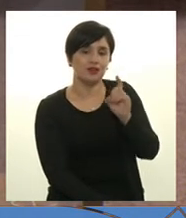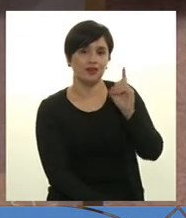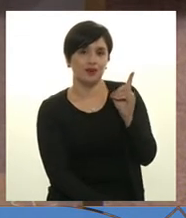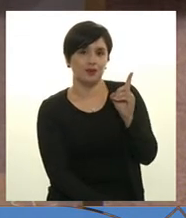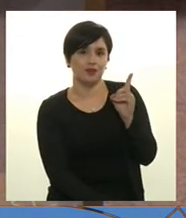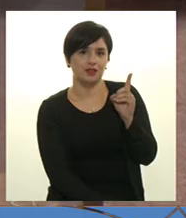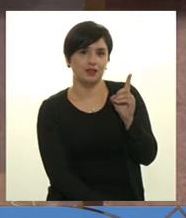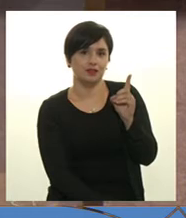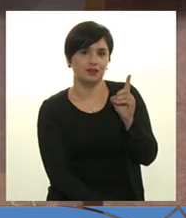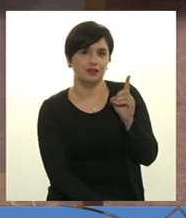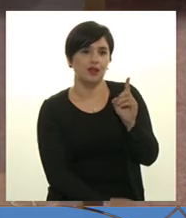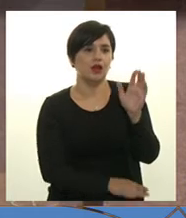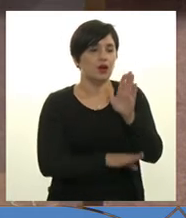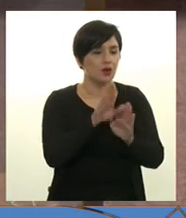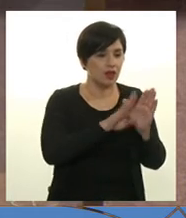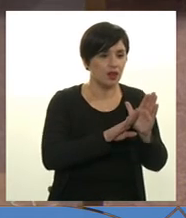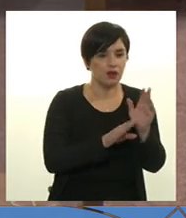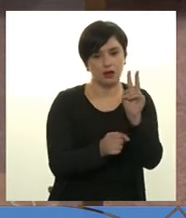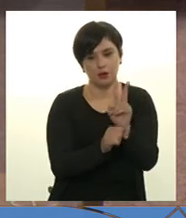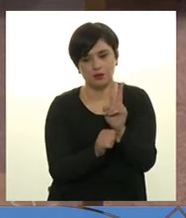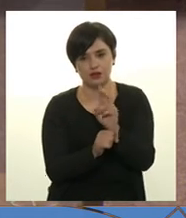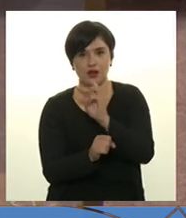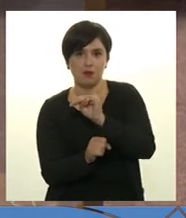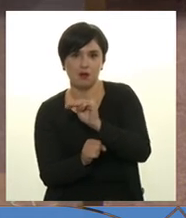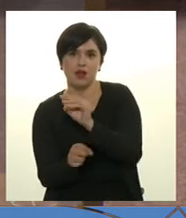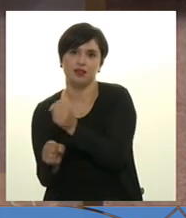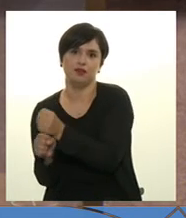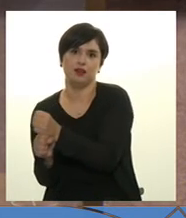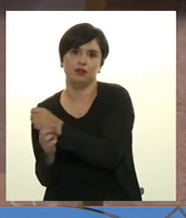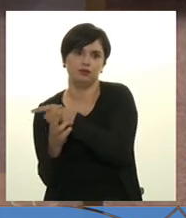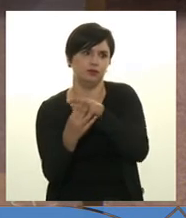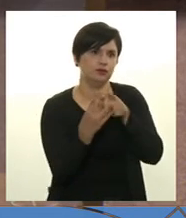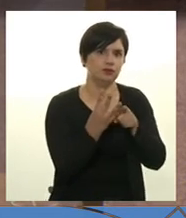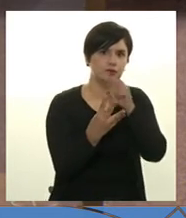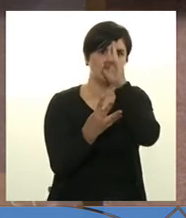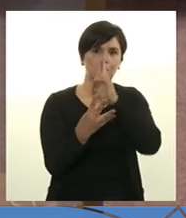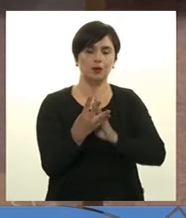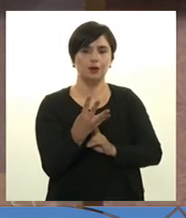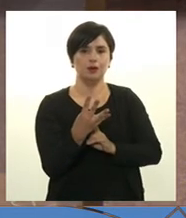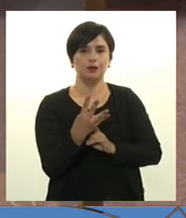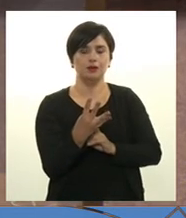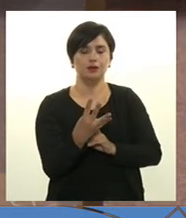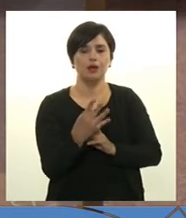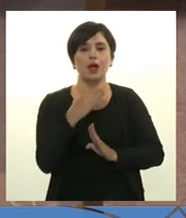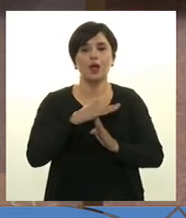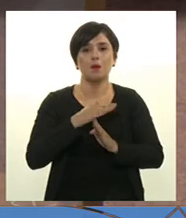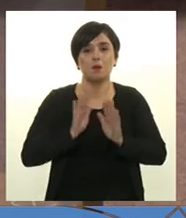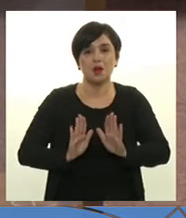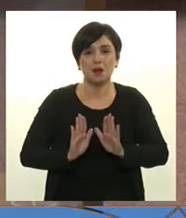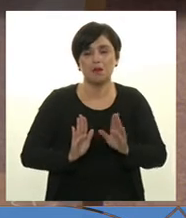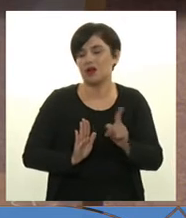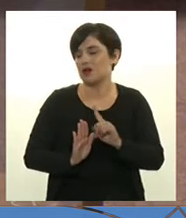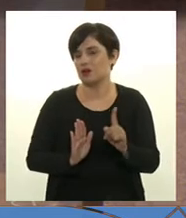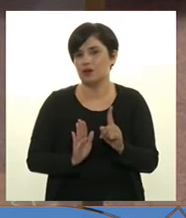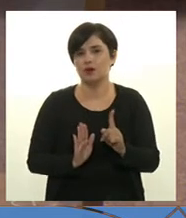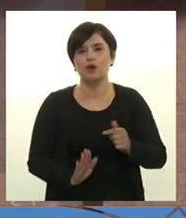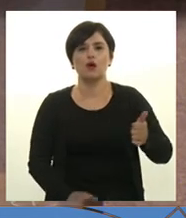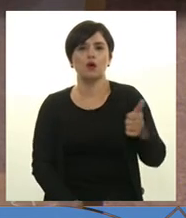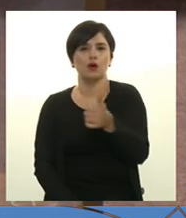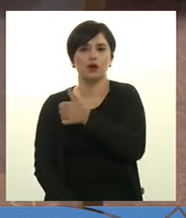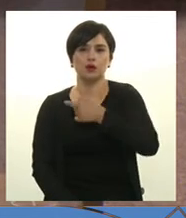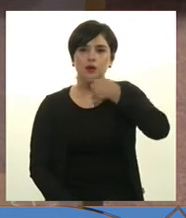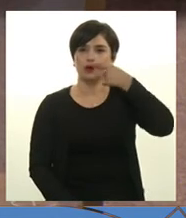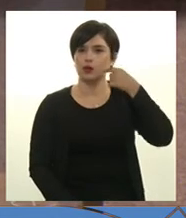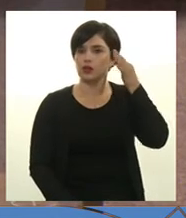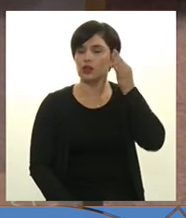fueron cuidadoras profesoras mamás y trabajadoras no podemos esperar más todos y todas en esta sala